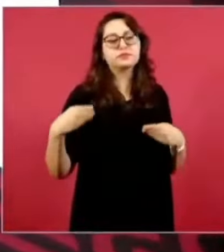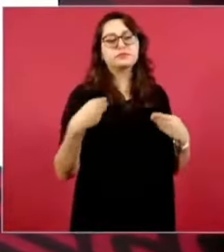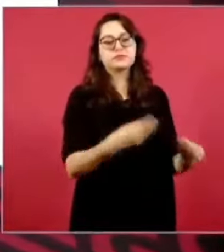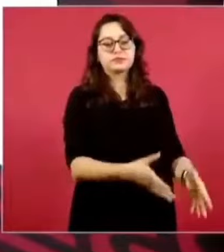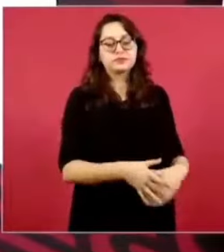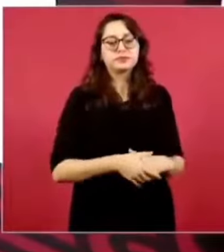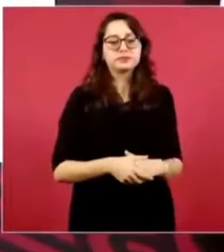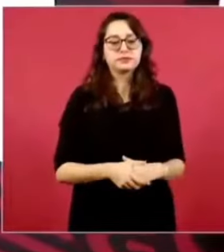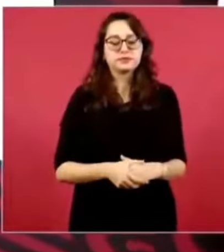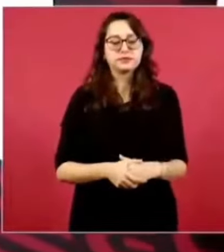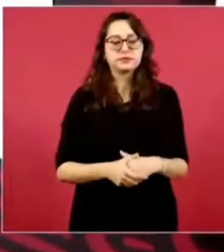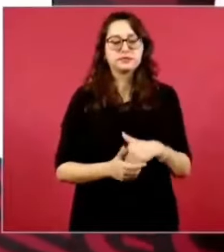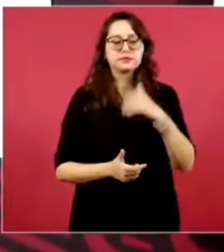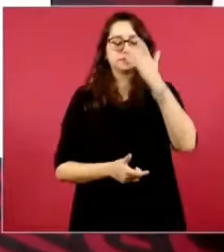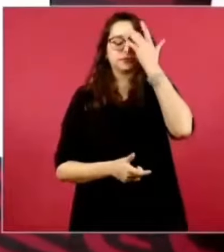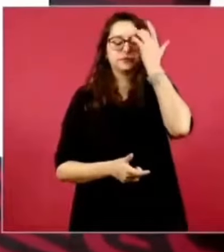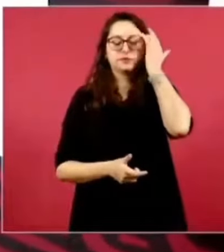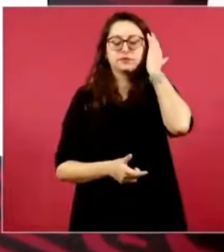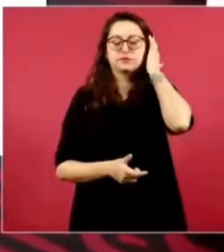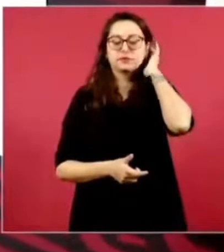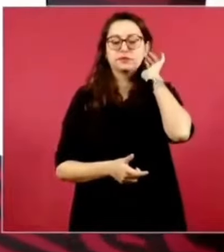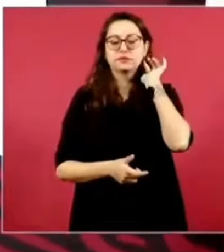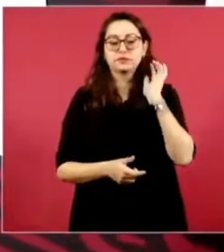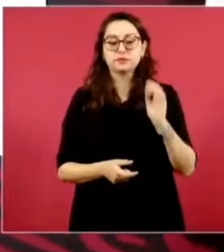baratos y llegan